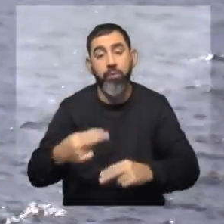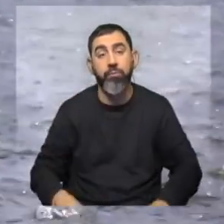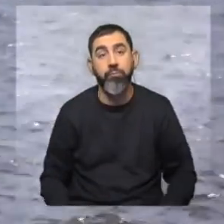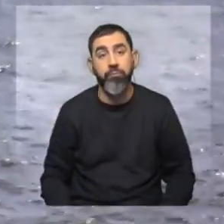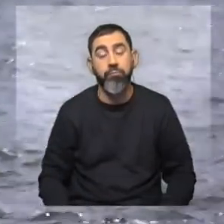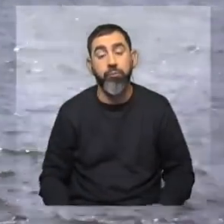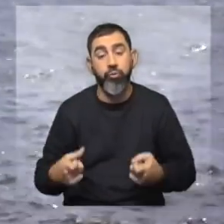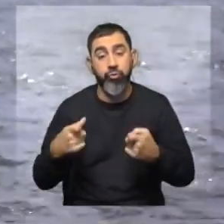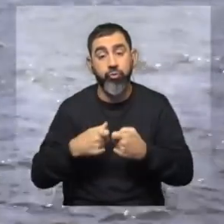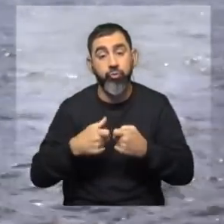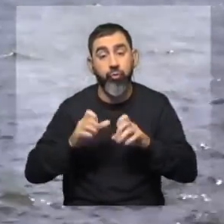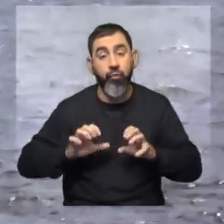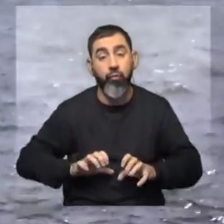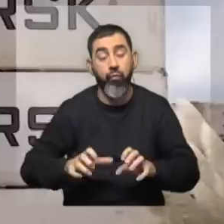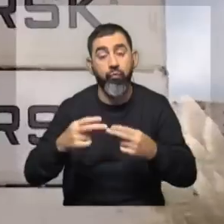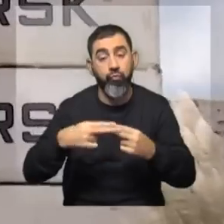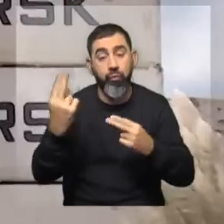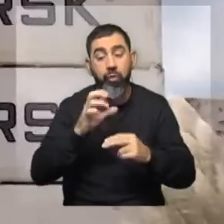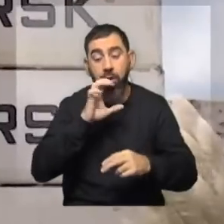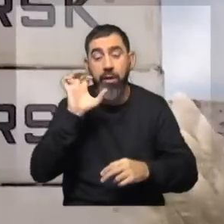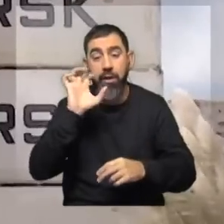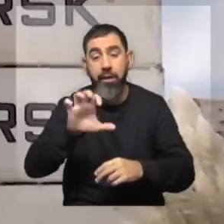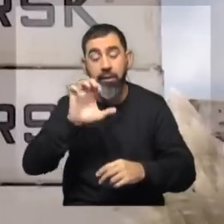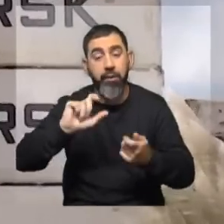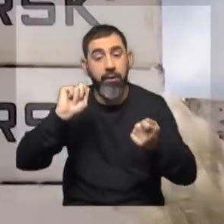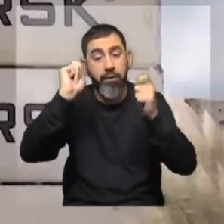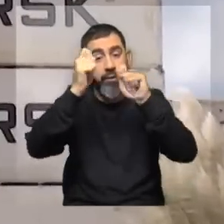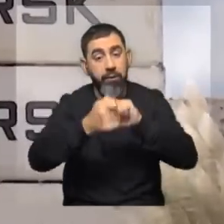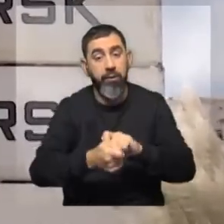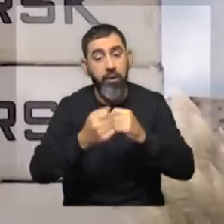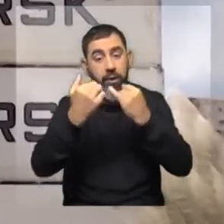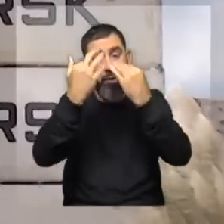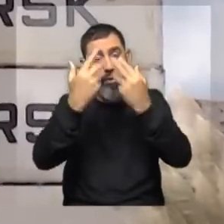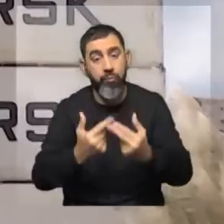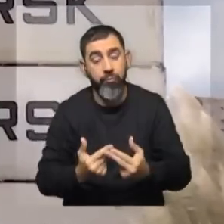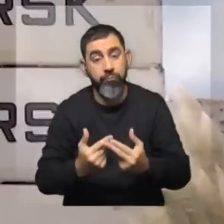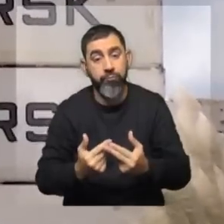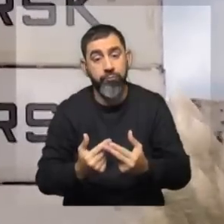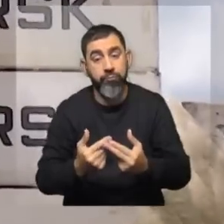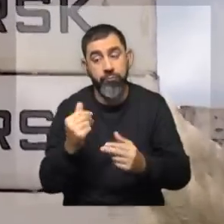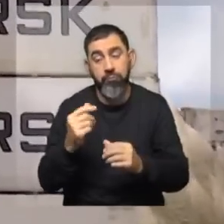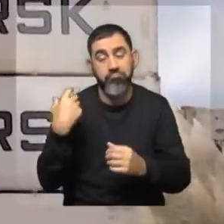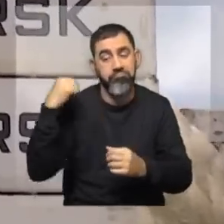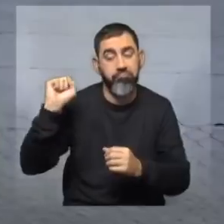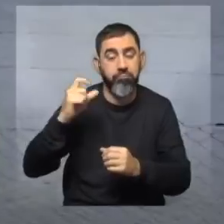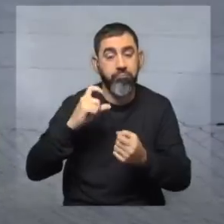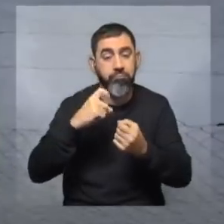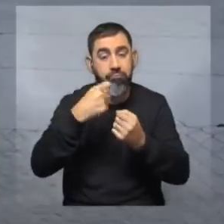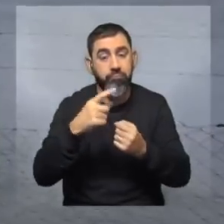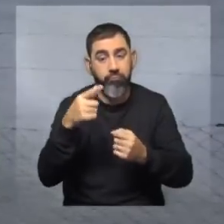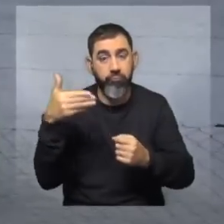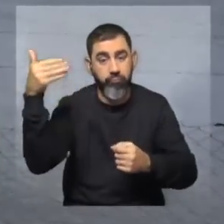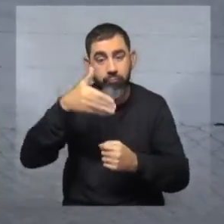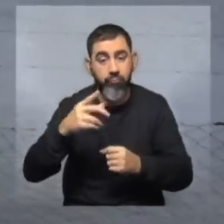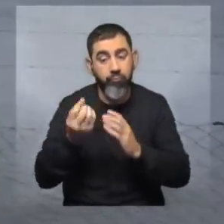la asociación de funcionarios aduaneros critican la reestructura organizativa realizada a espaldas del sindicato y la creación